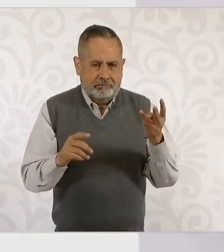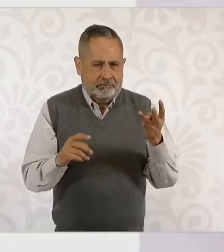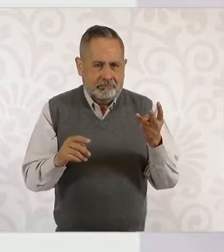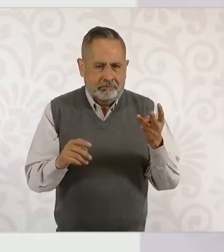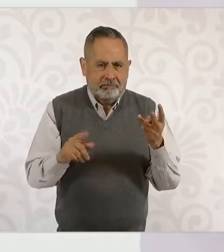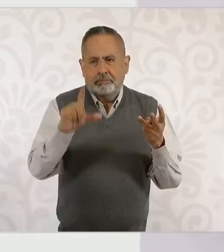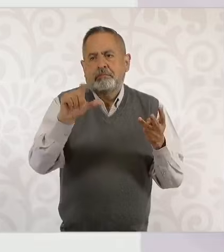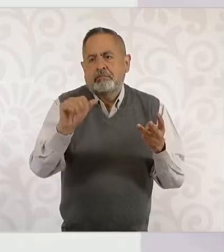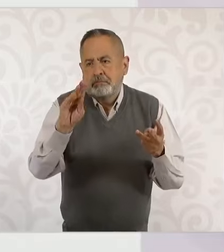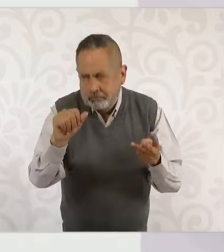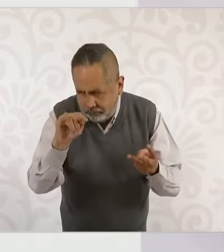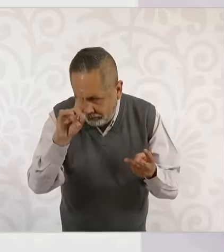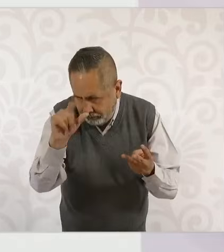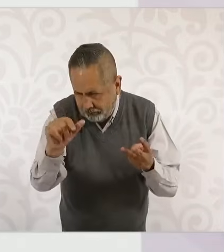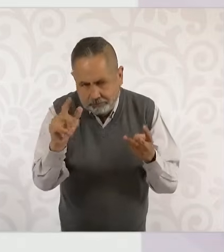La Bastida